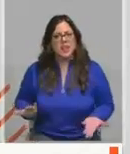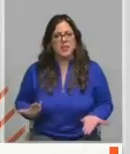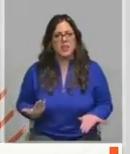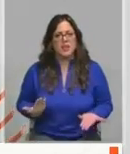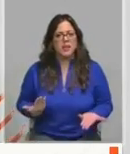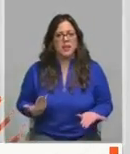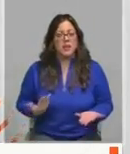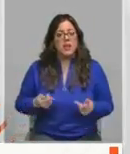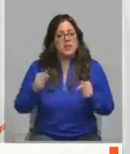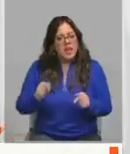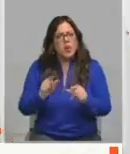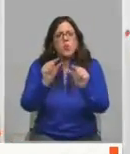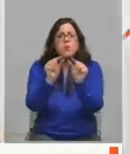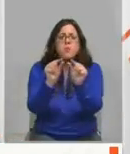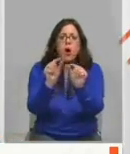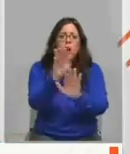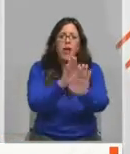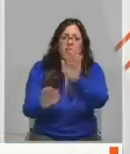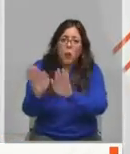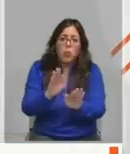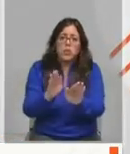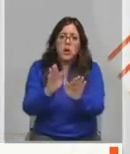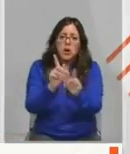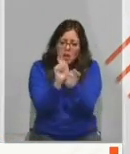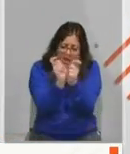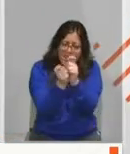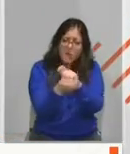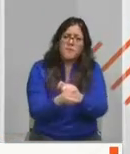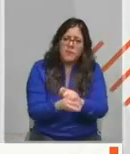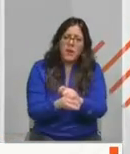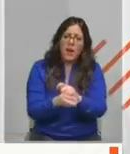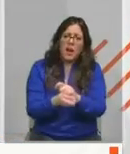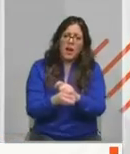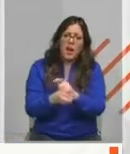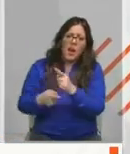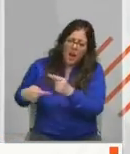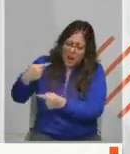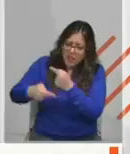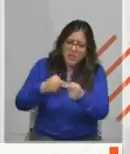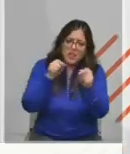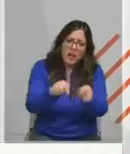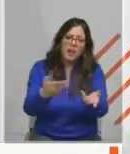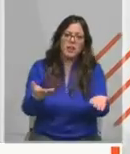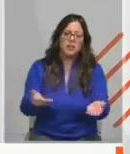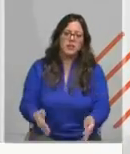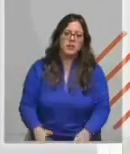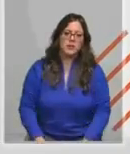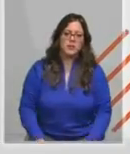poco de precaución, pudo haber cambiado el desenlace de esta dramática historia.